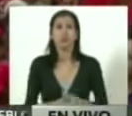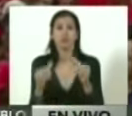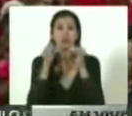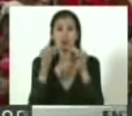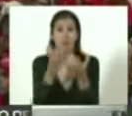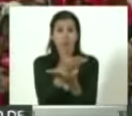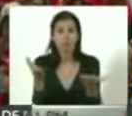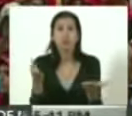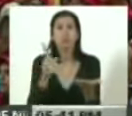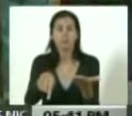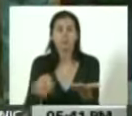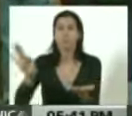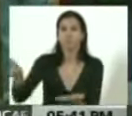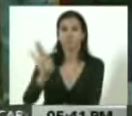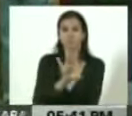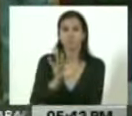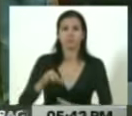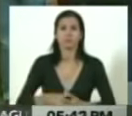informamos que ha sido designado